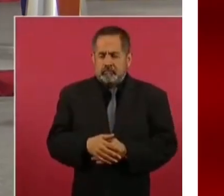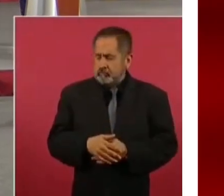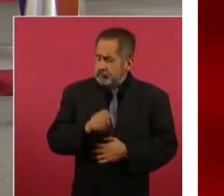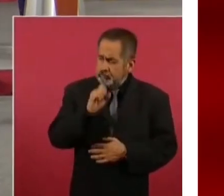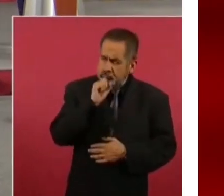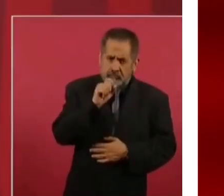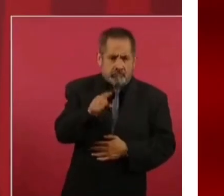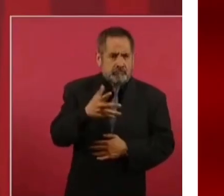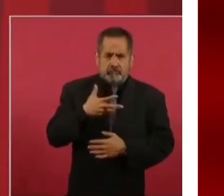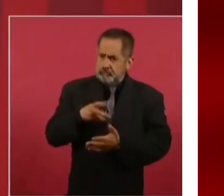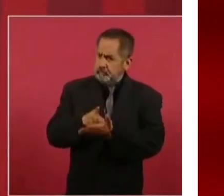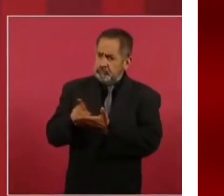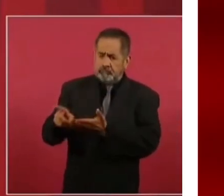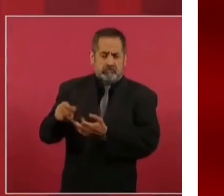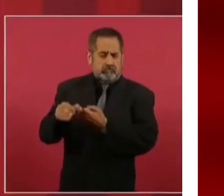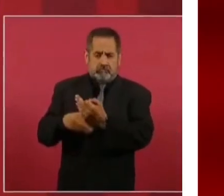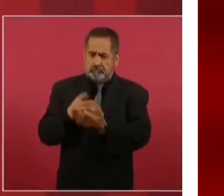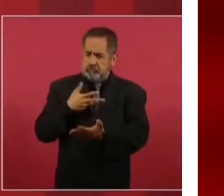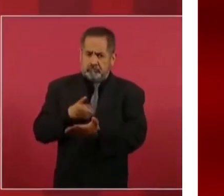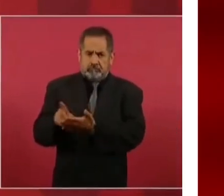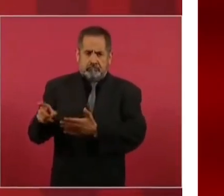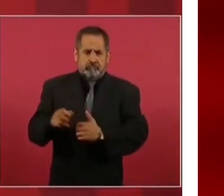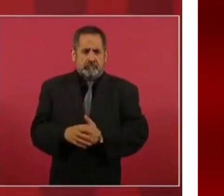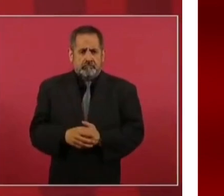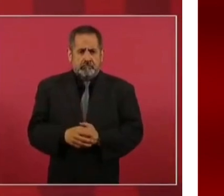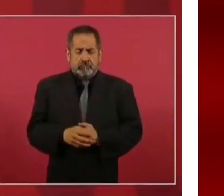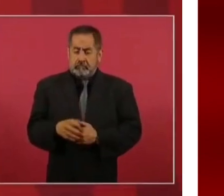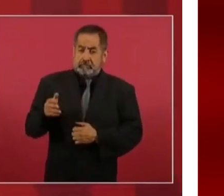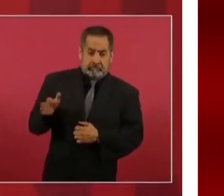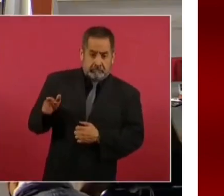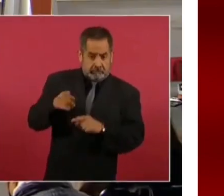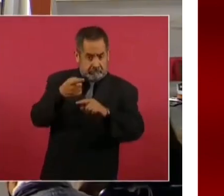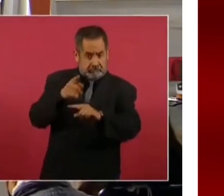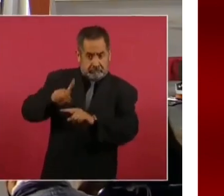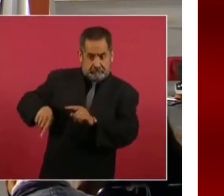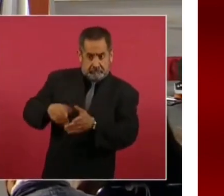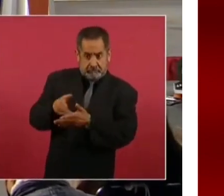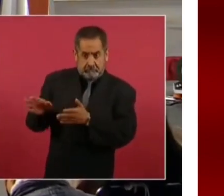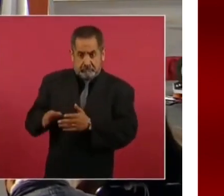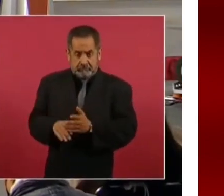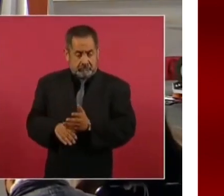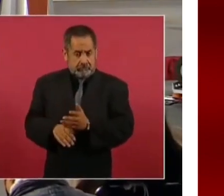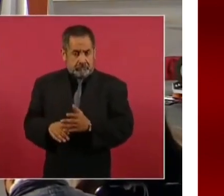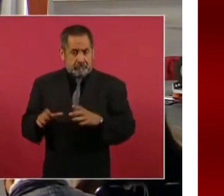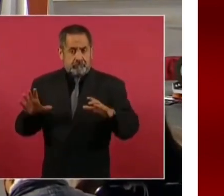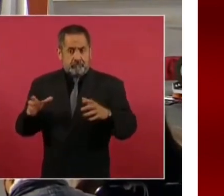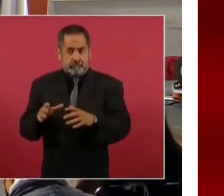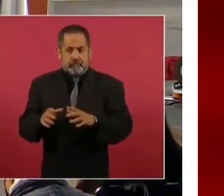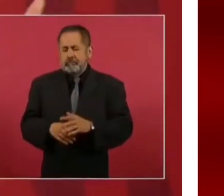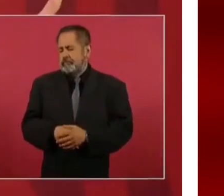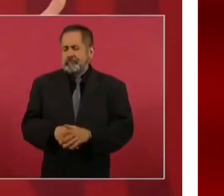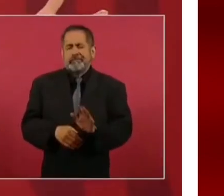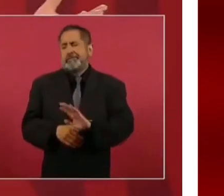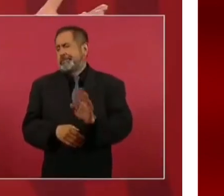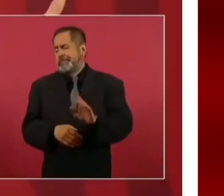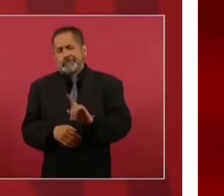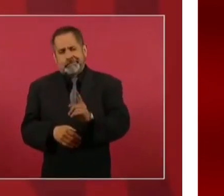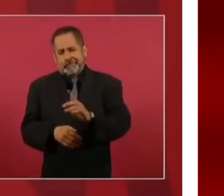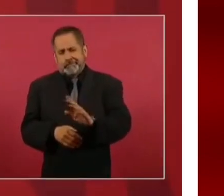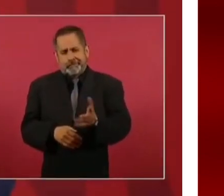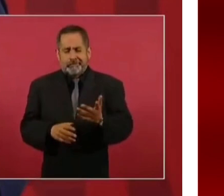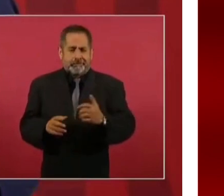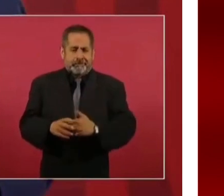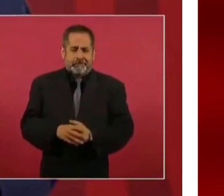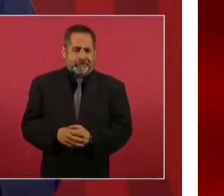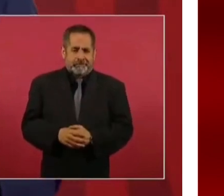Pues tiene derecho todos. ¿No lo excluye? ¿Cómo? ¿No lo excluyen dentro de las corcholatas?